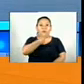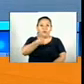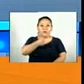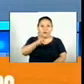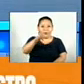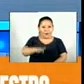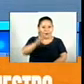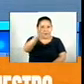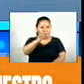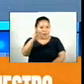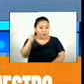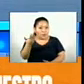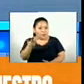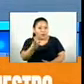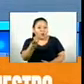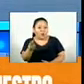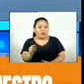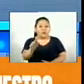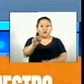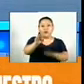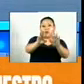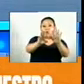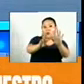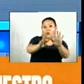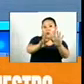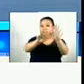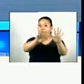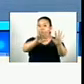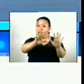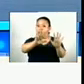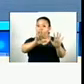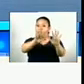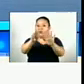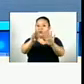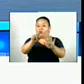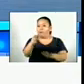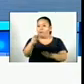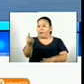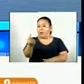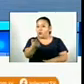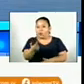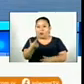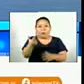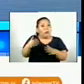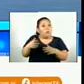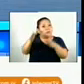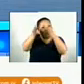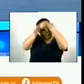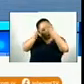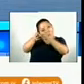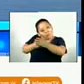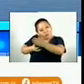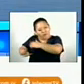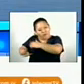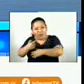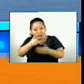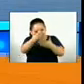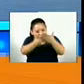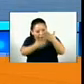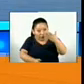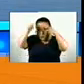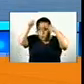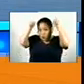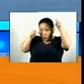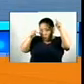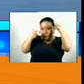global se registran más de 82 millones de desplazados o refugiados por diversas causas según Naciones Unidas estas cifras se han duplicado